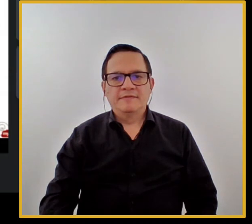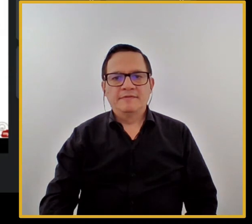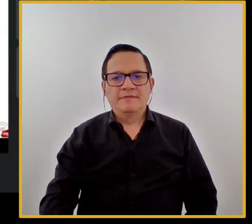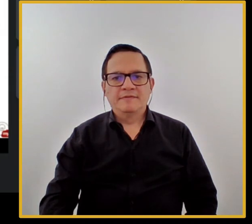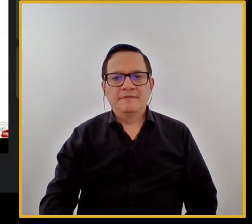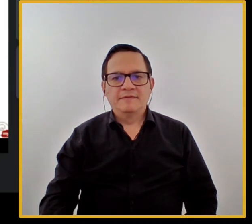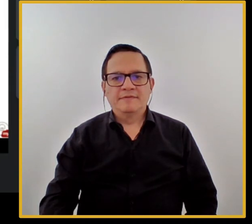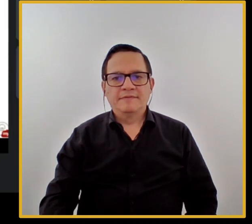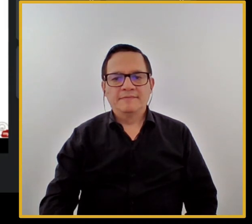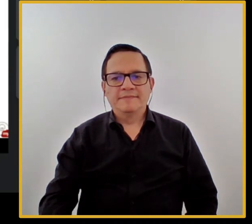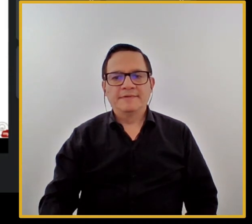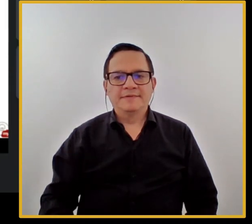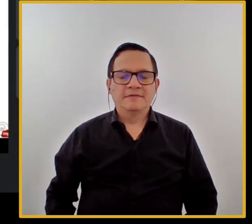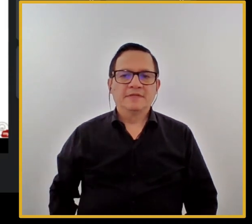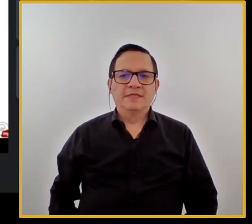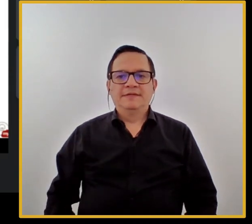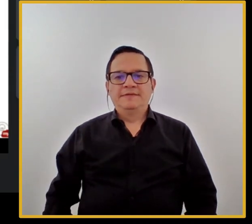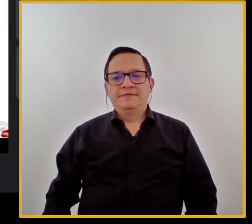¿No?